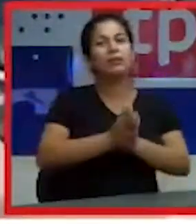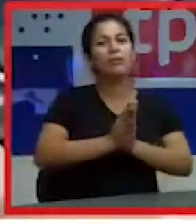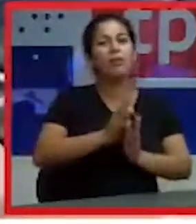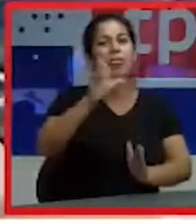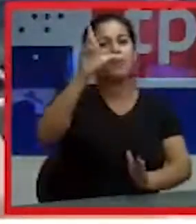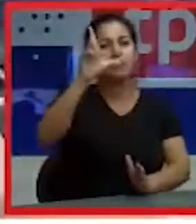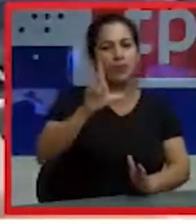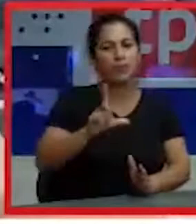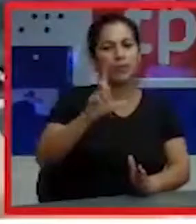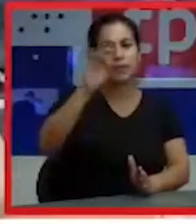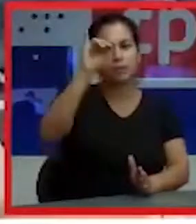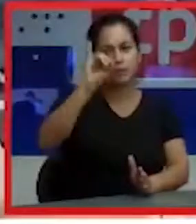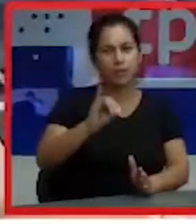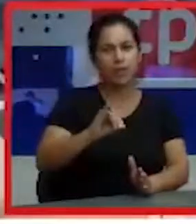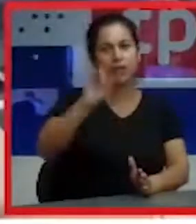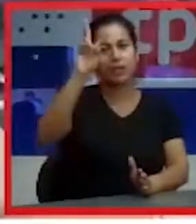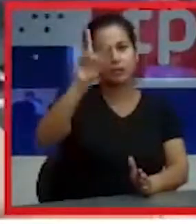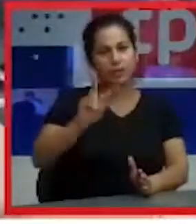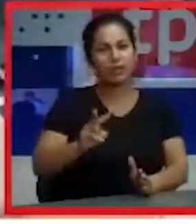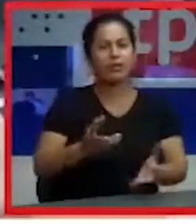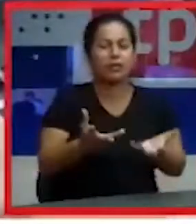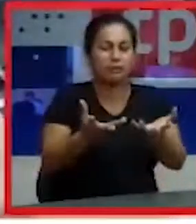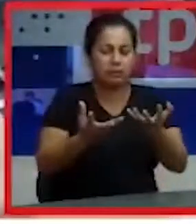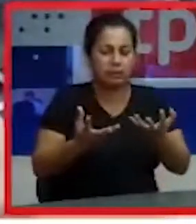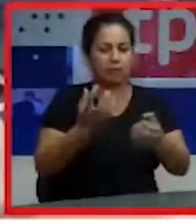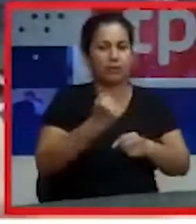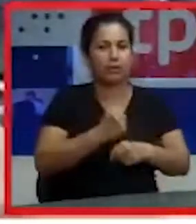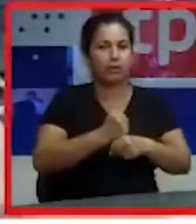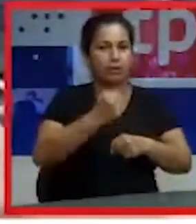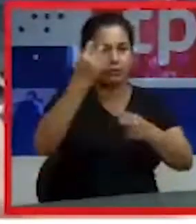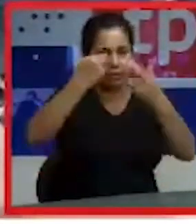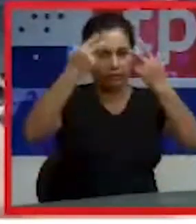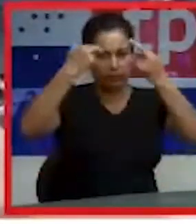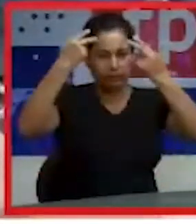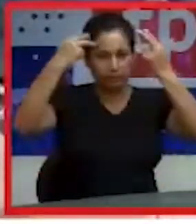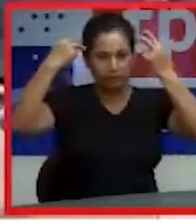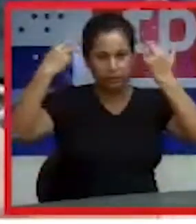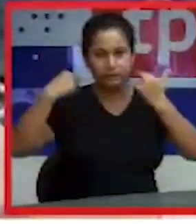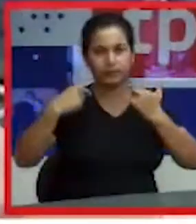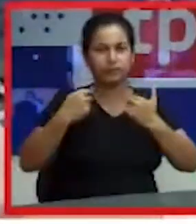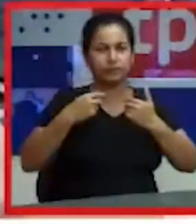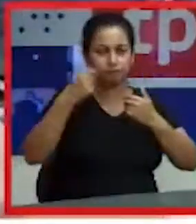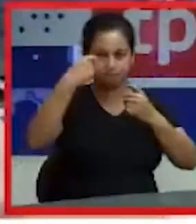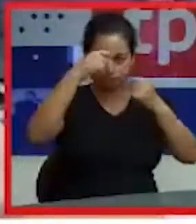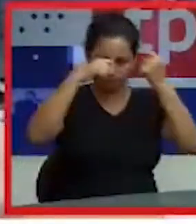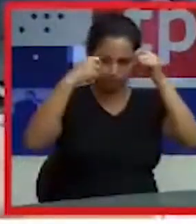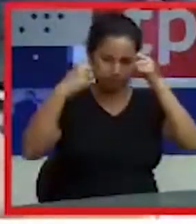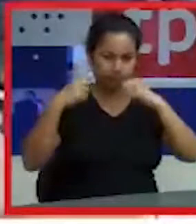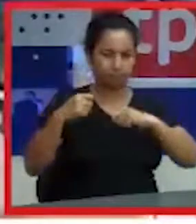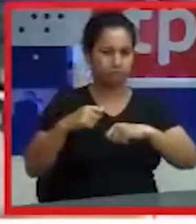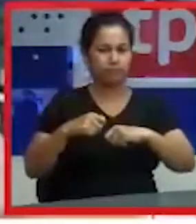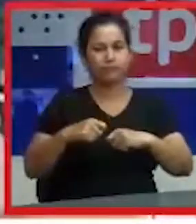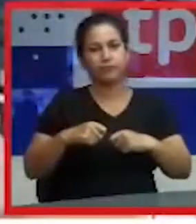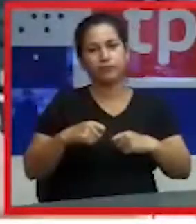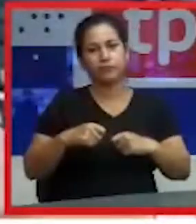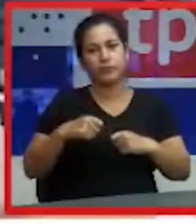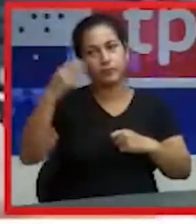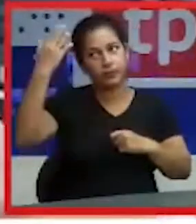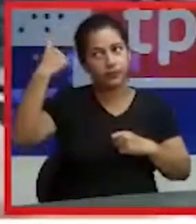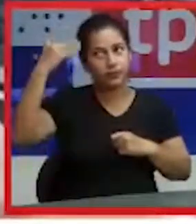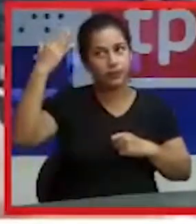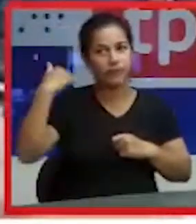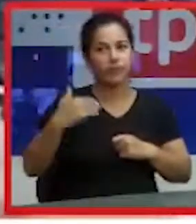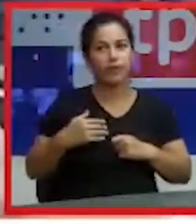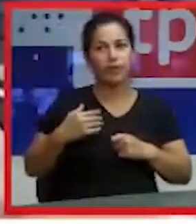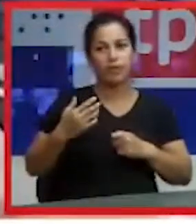días lunes, miércoles y viernes, por lo menos, porque, por decir, nosotros pagamos arriba de 2.000, 1.500